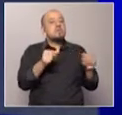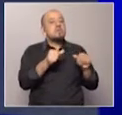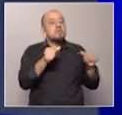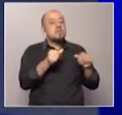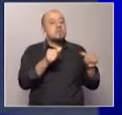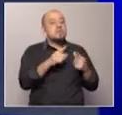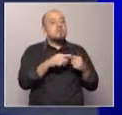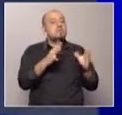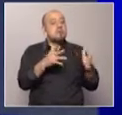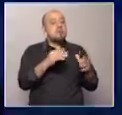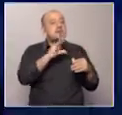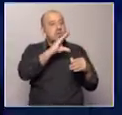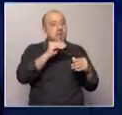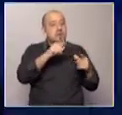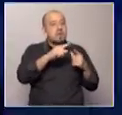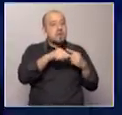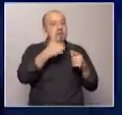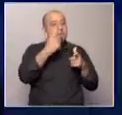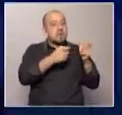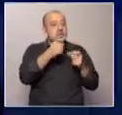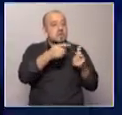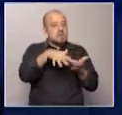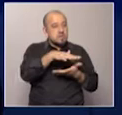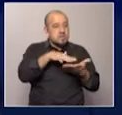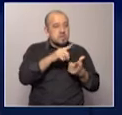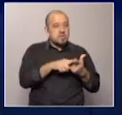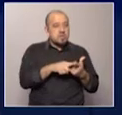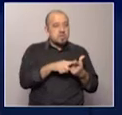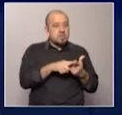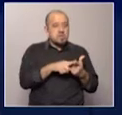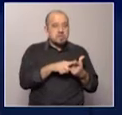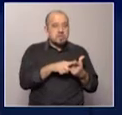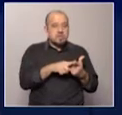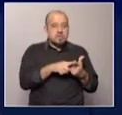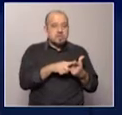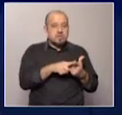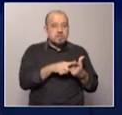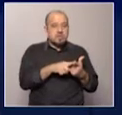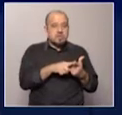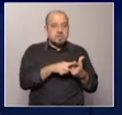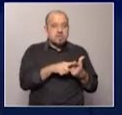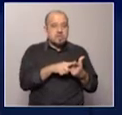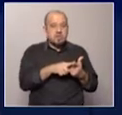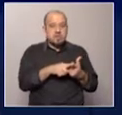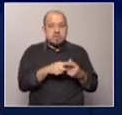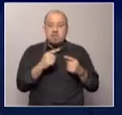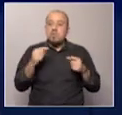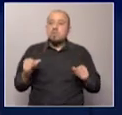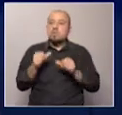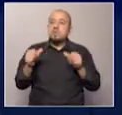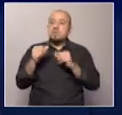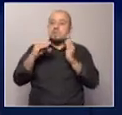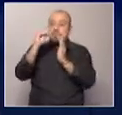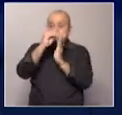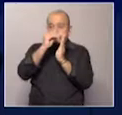alternativas para disminuir el delito para disminuir las personas en esta situación cuando hicimos este listado de